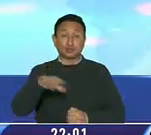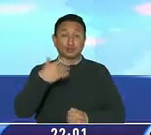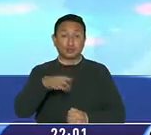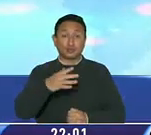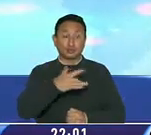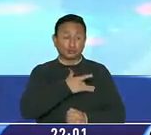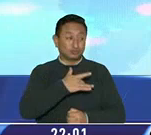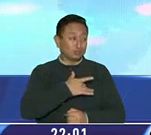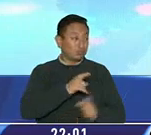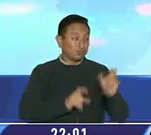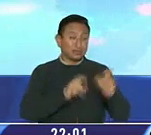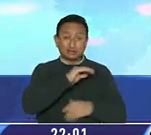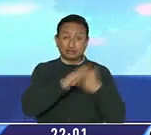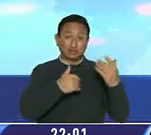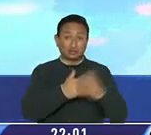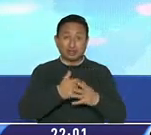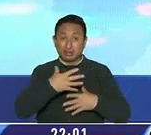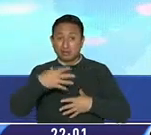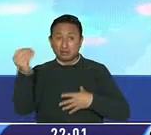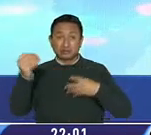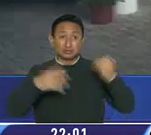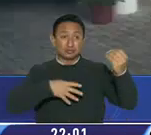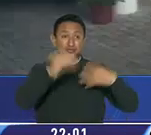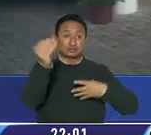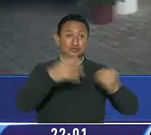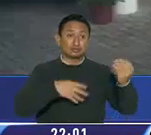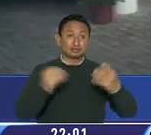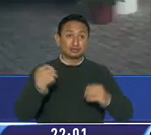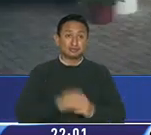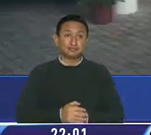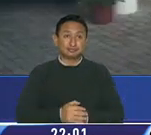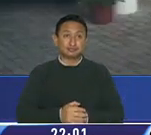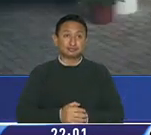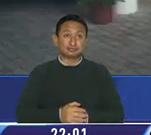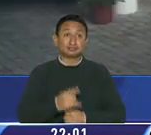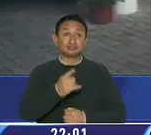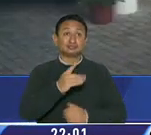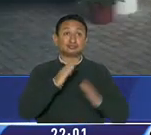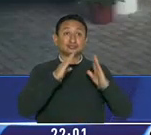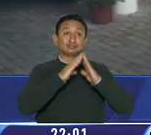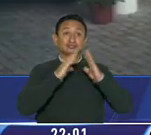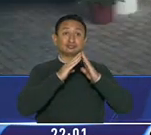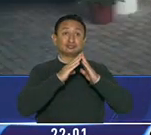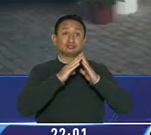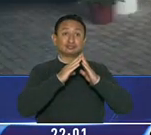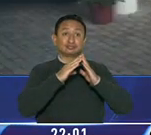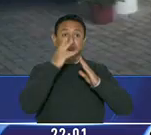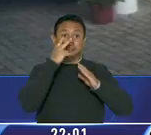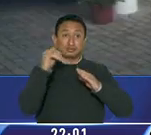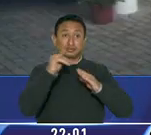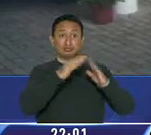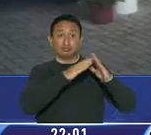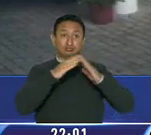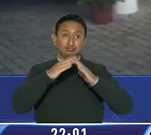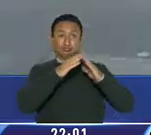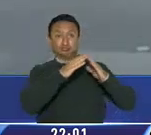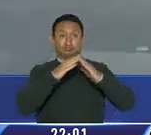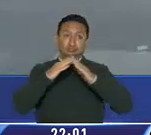increíble, toda la gente salió. En las ciudadelas urbanizaciones se vivió algo similar.